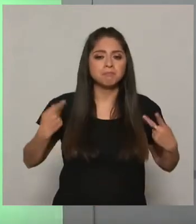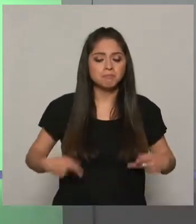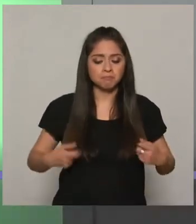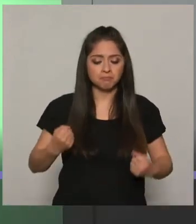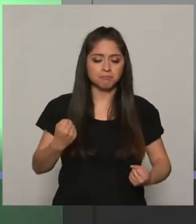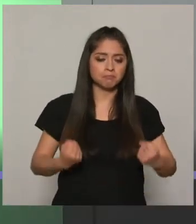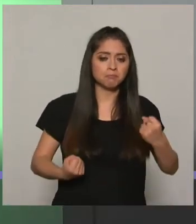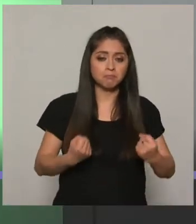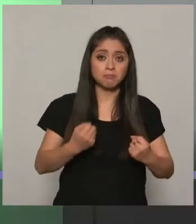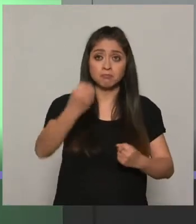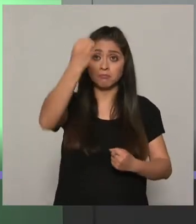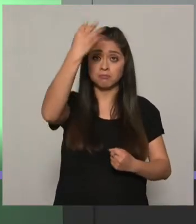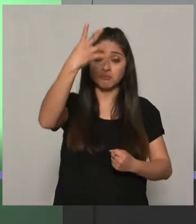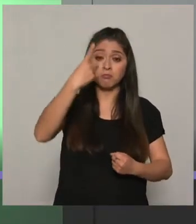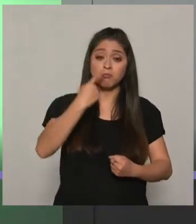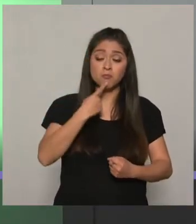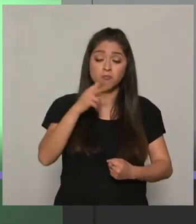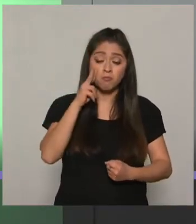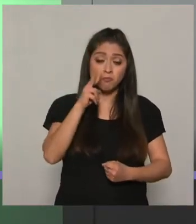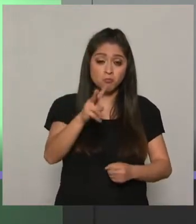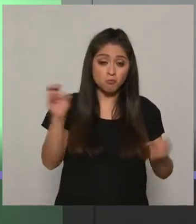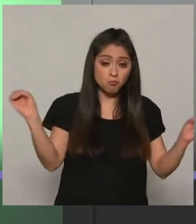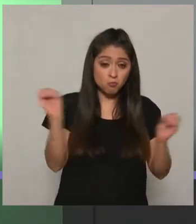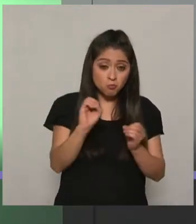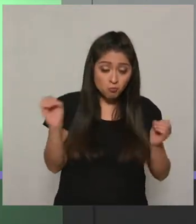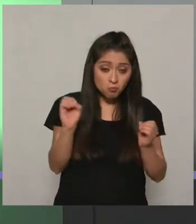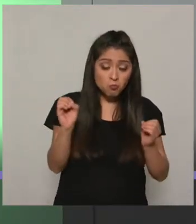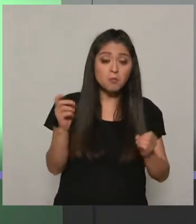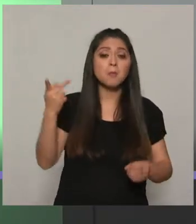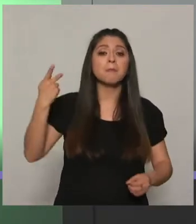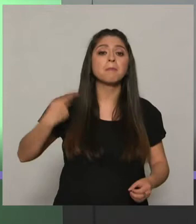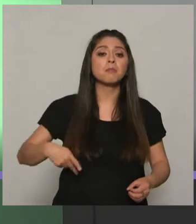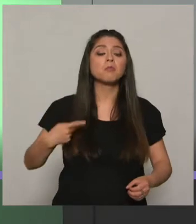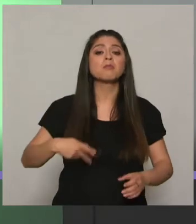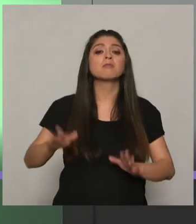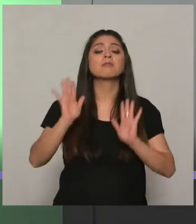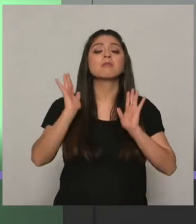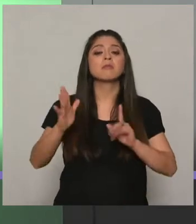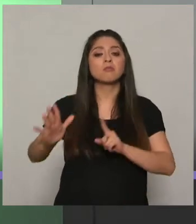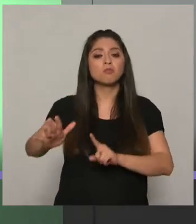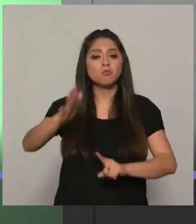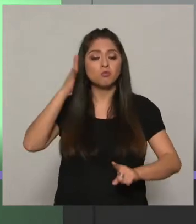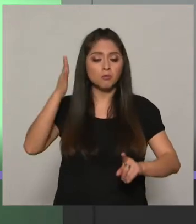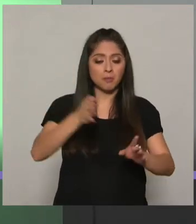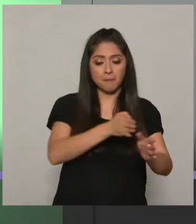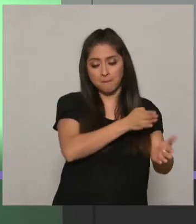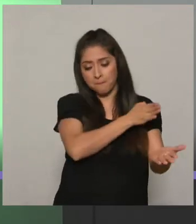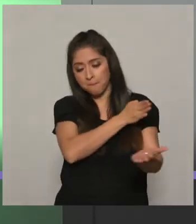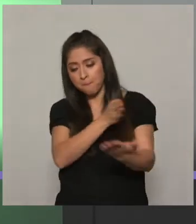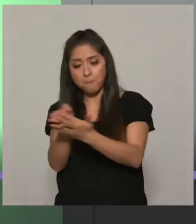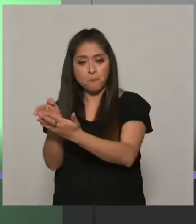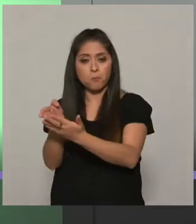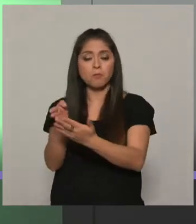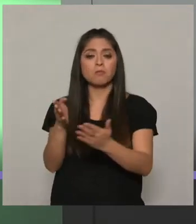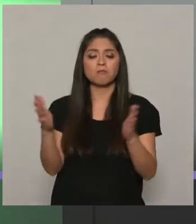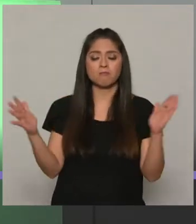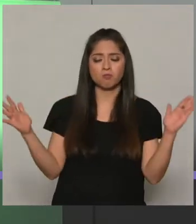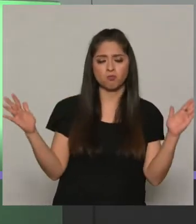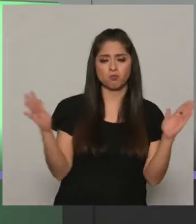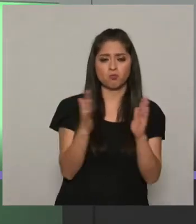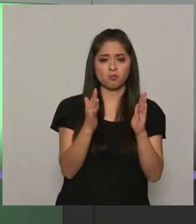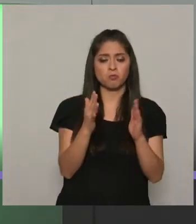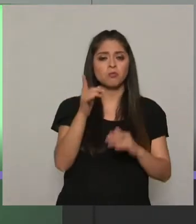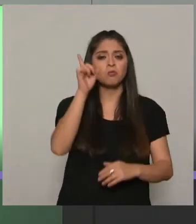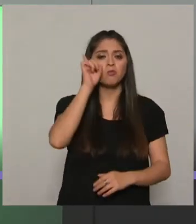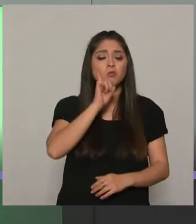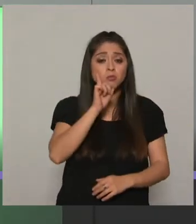luz roja y un vehículo pues que obviamente venía ya con velocidad, le impactó hacia el muro de contención y era una mujer. Ahí lo que